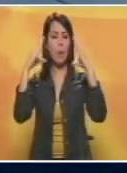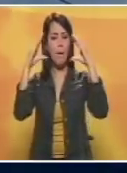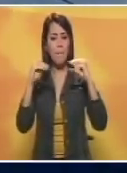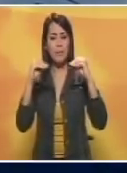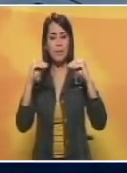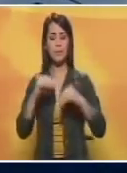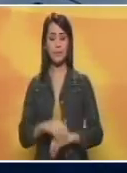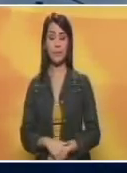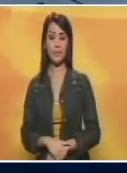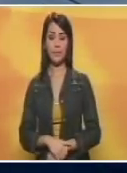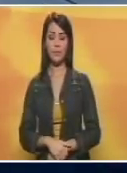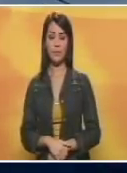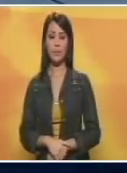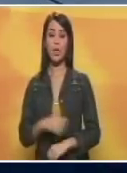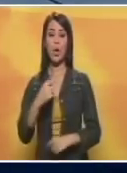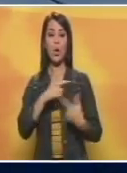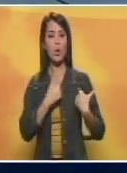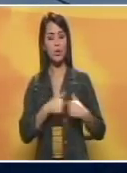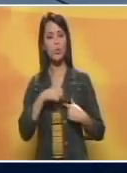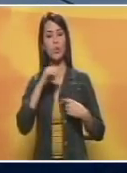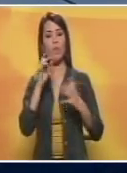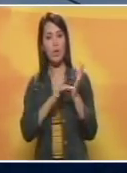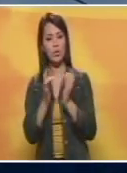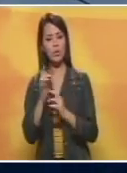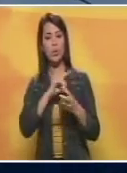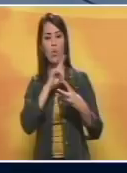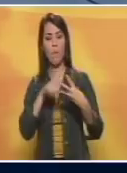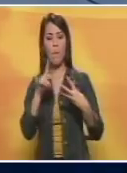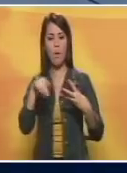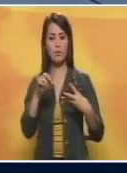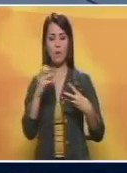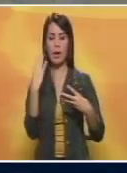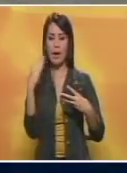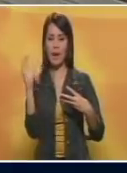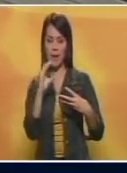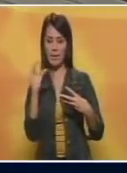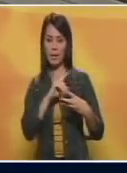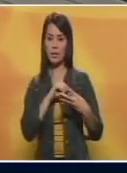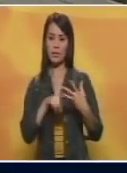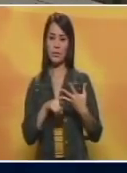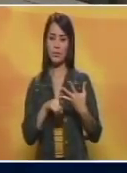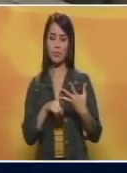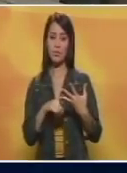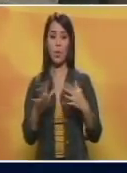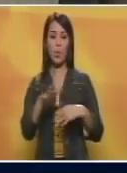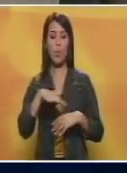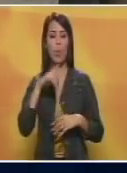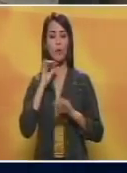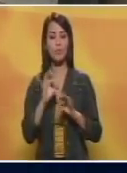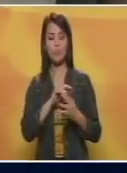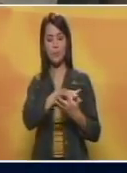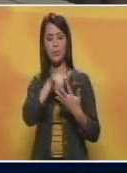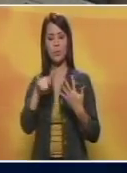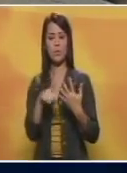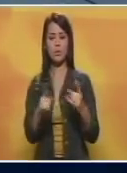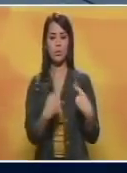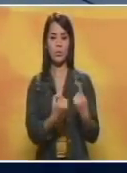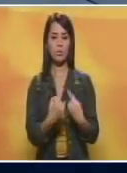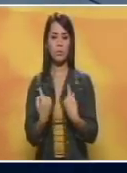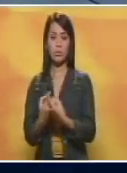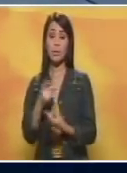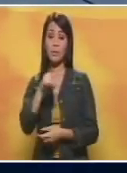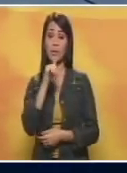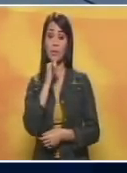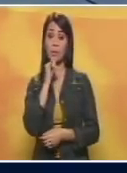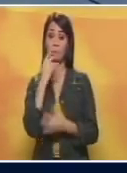pineda afectó corazón de jesús' puerta de caracas tinajitas campoalegre hoyo de la cumbre y cotiza la empresa resaltó que el personal